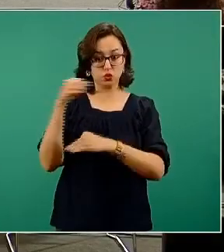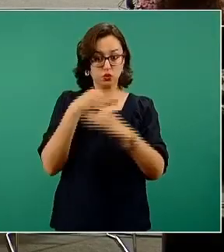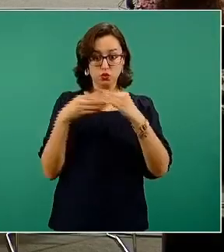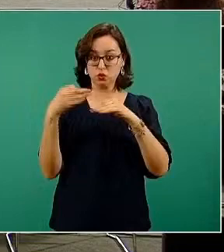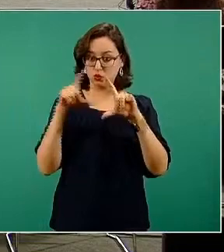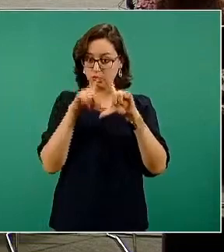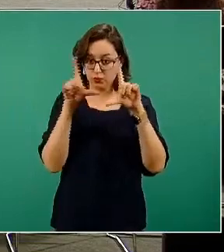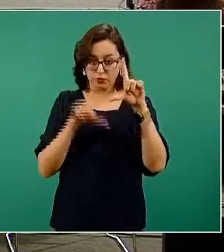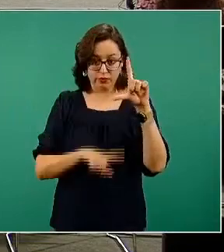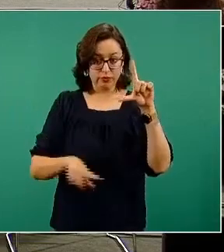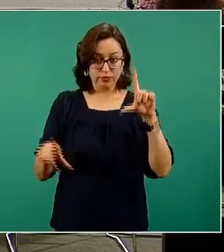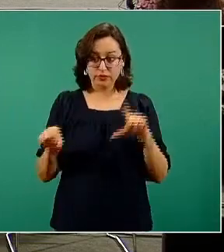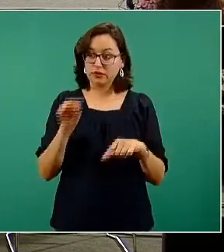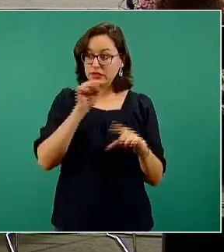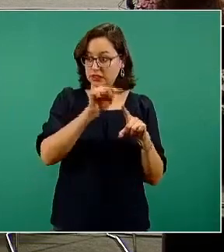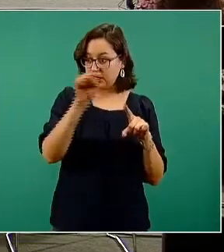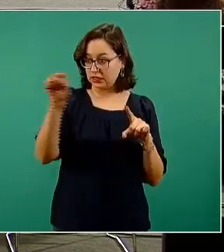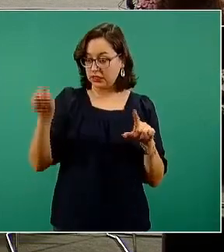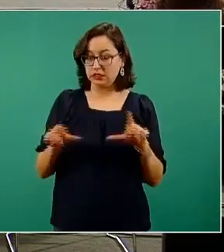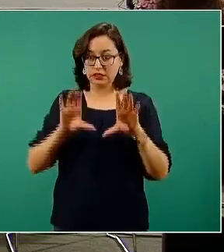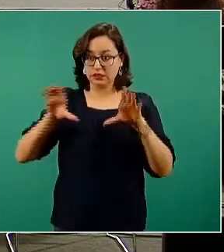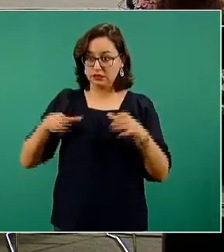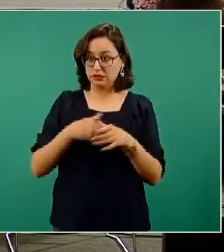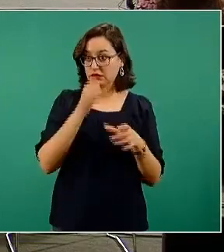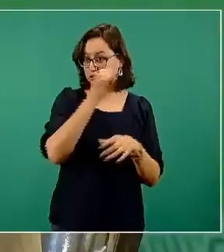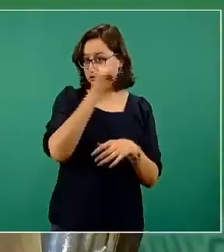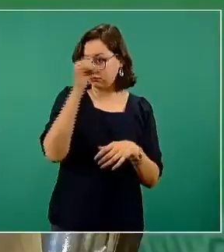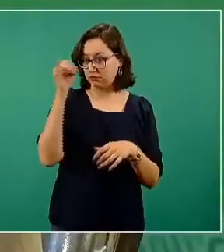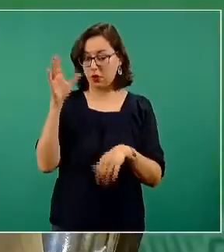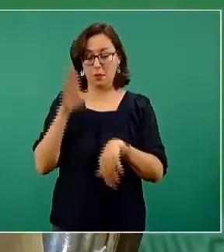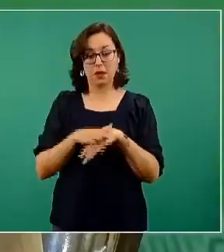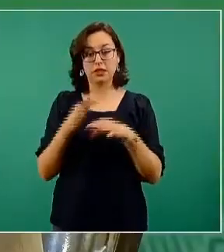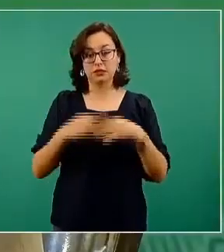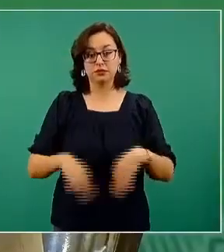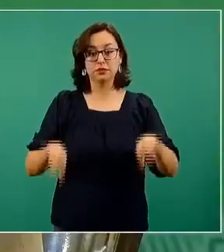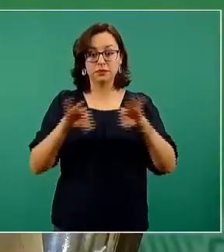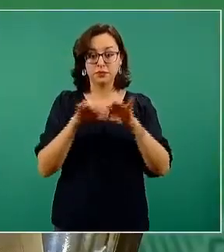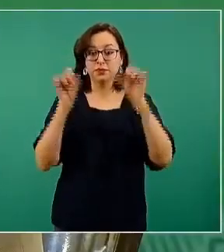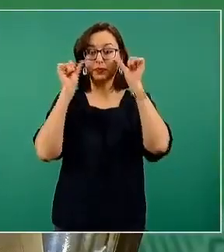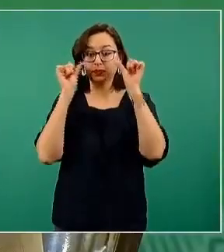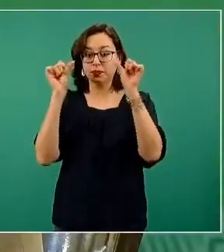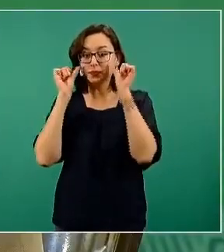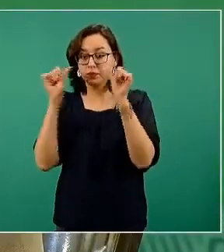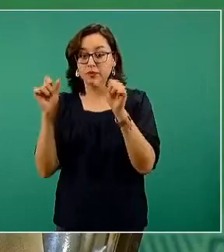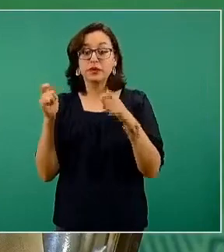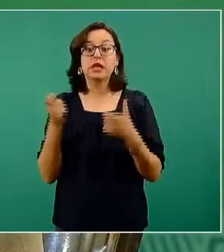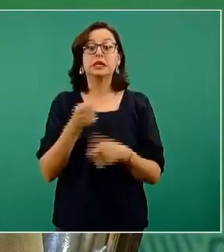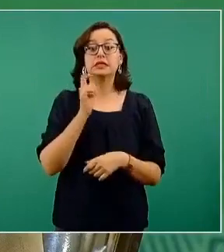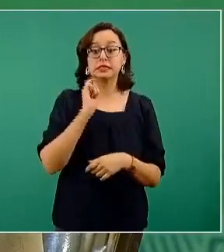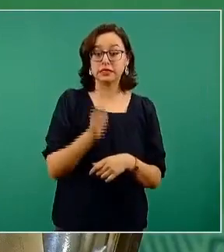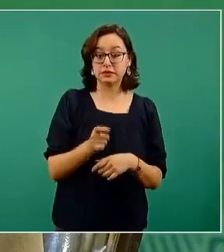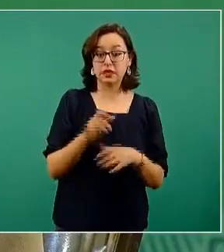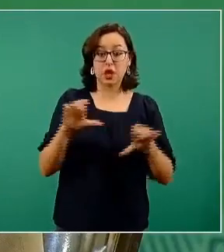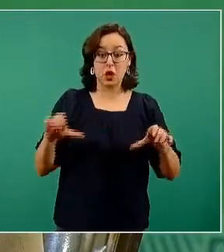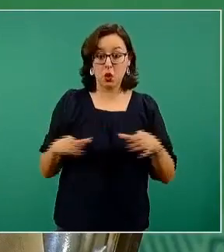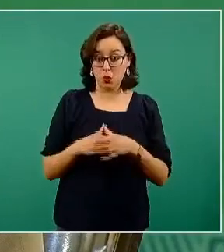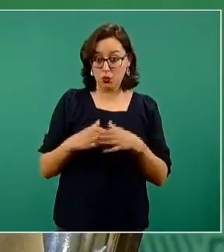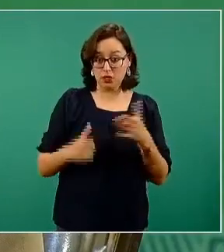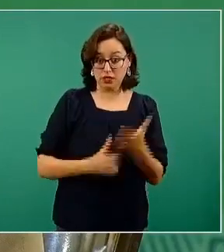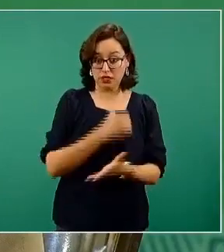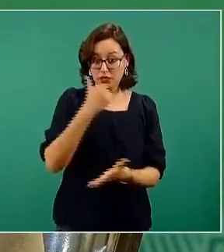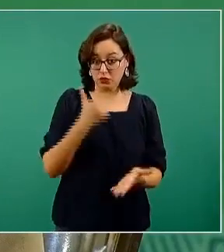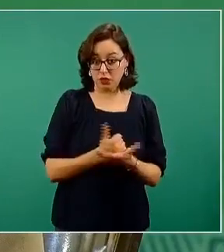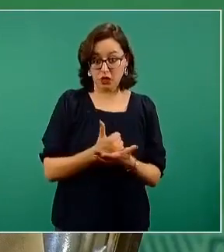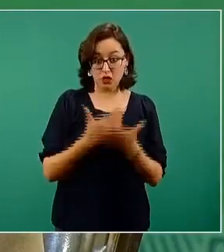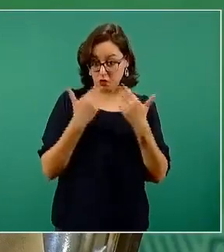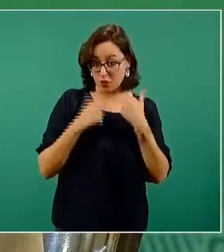y especialmente en aquellas comunidades más alejadas. Esto no quiere decir que en las comunidades más urbanas existan problemas también muy